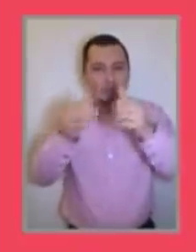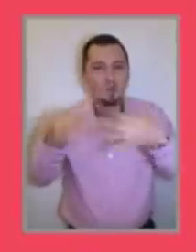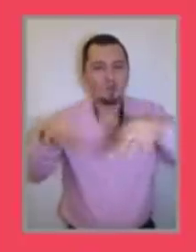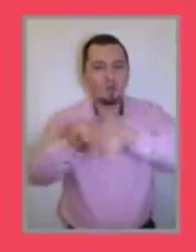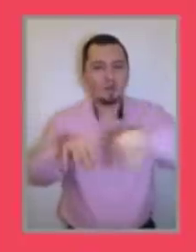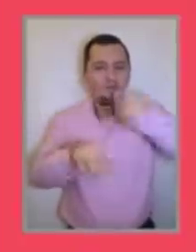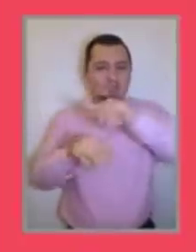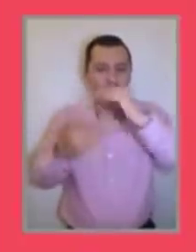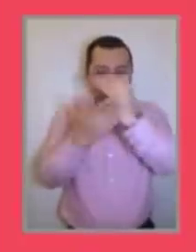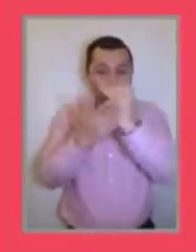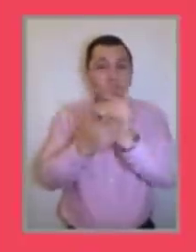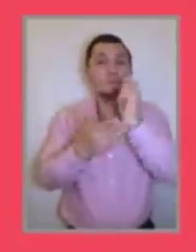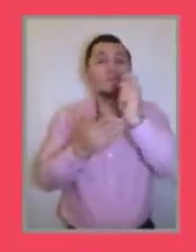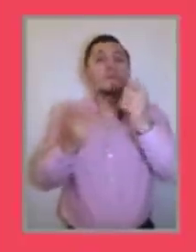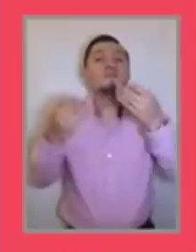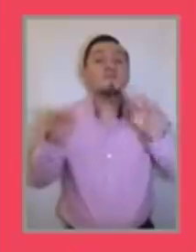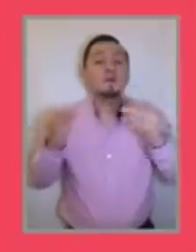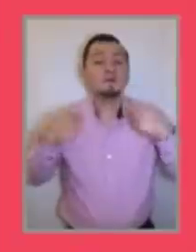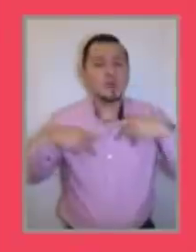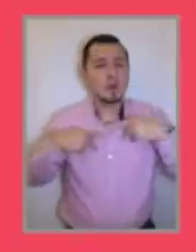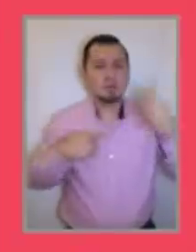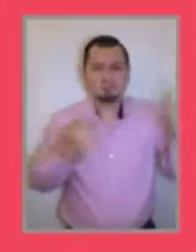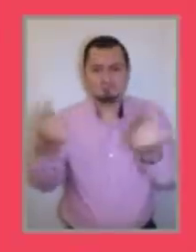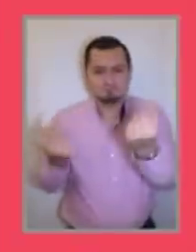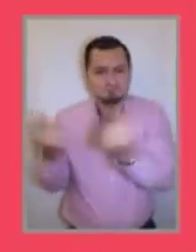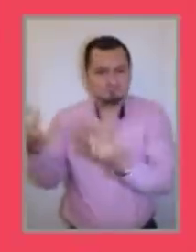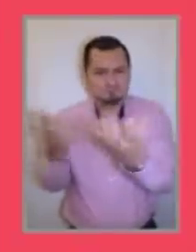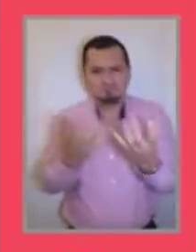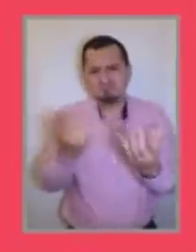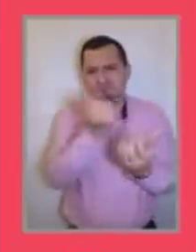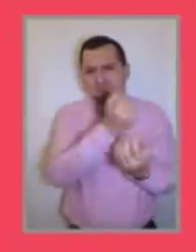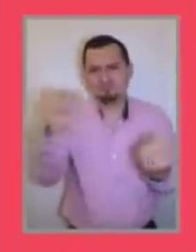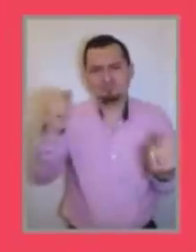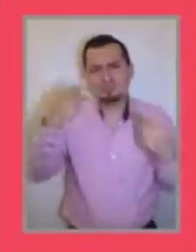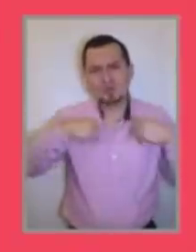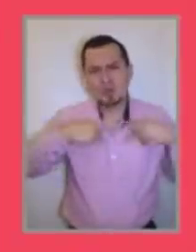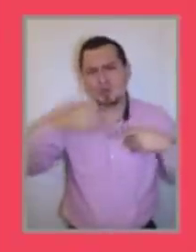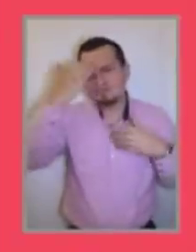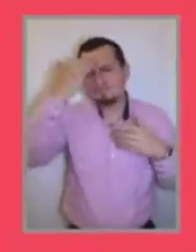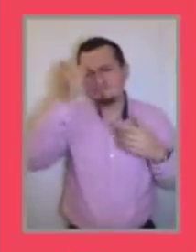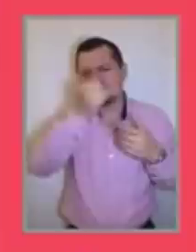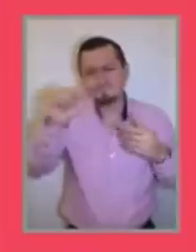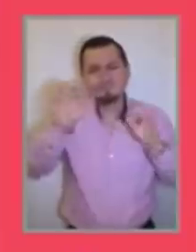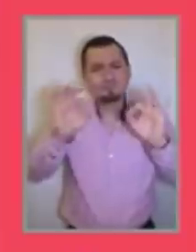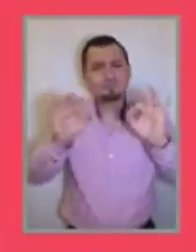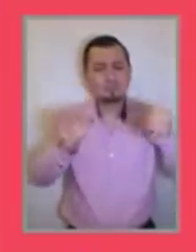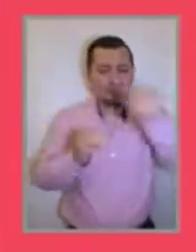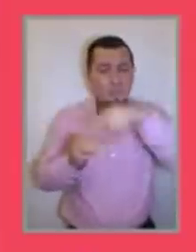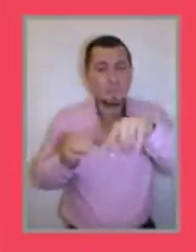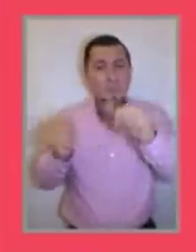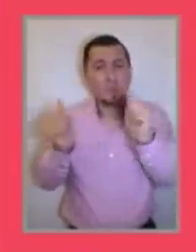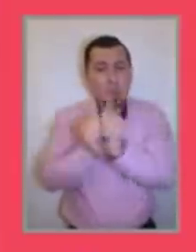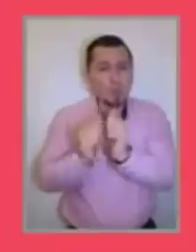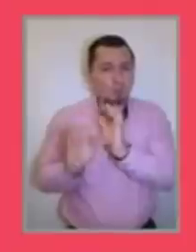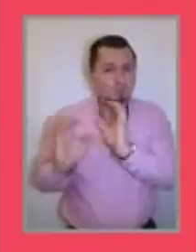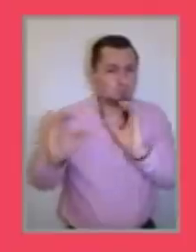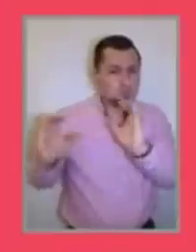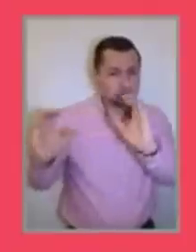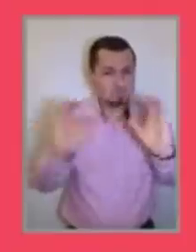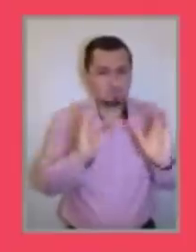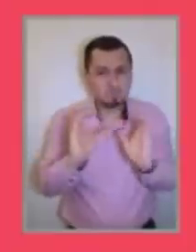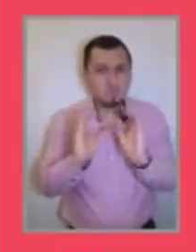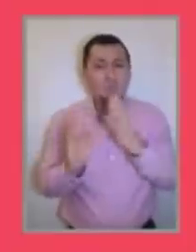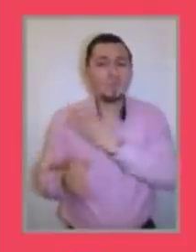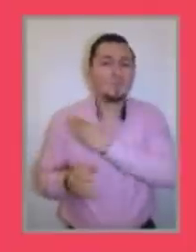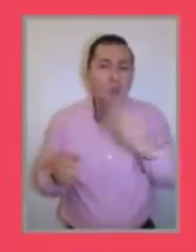sentido, buena parte de los integrantes de la mesa y de nuestros equipos en las distintas secretarías se enfocaron a monitorear las buenas prácticas